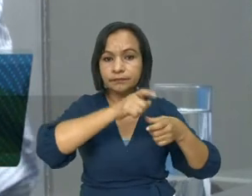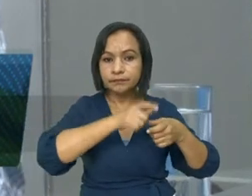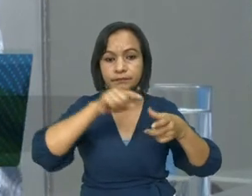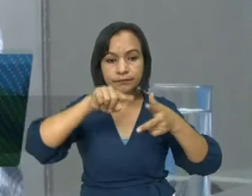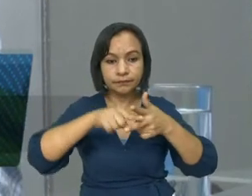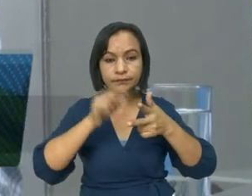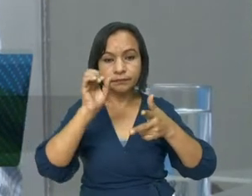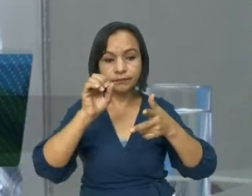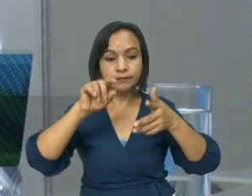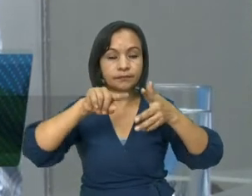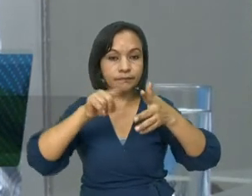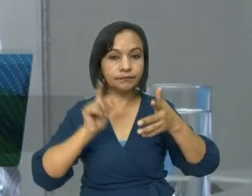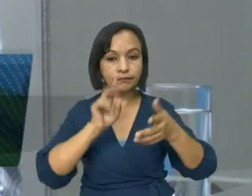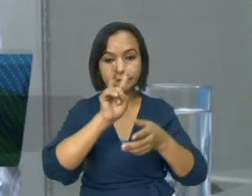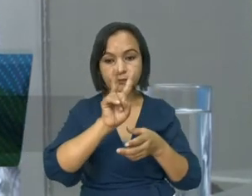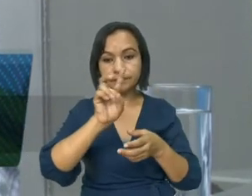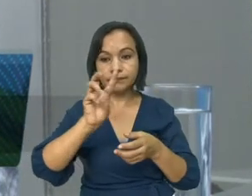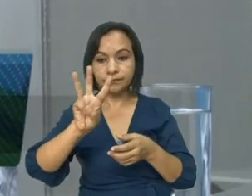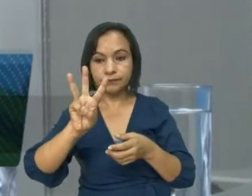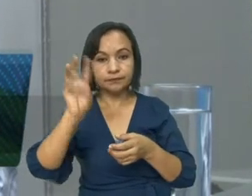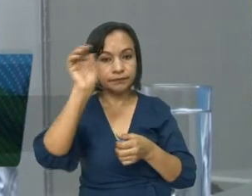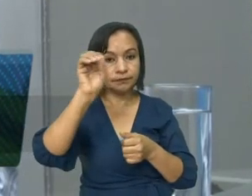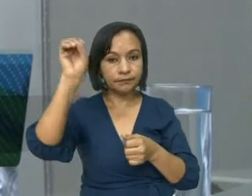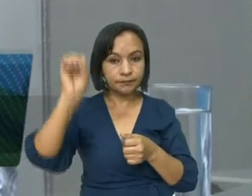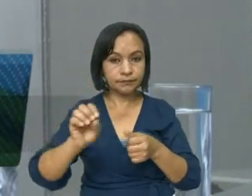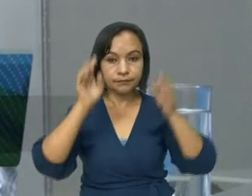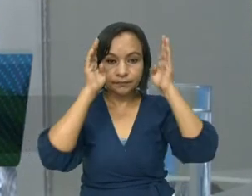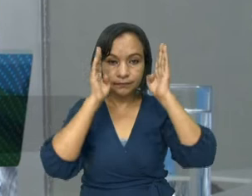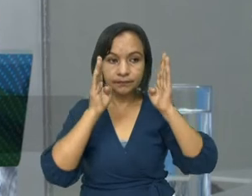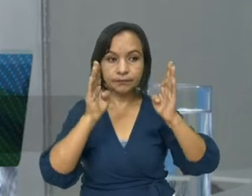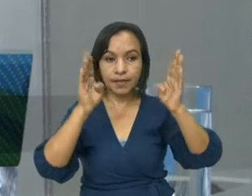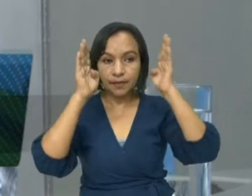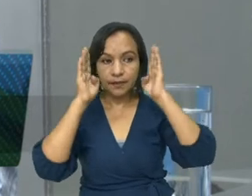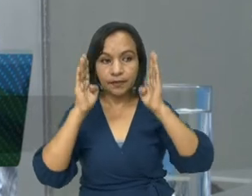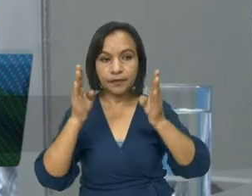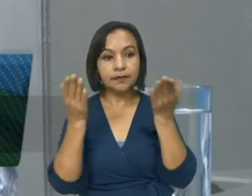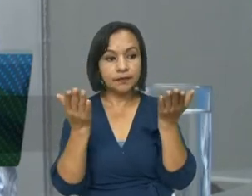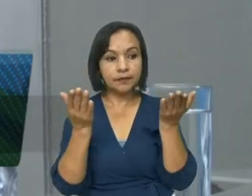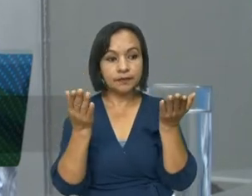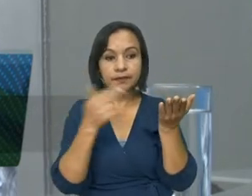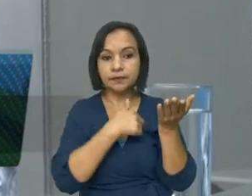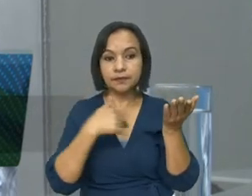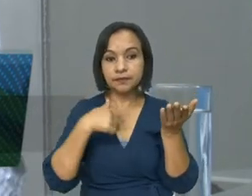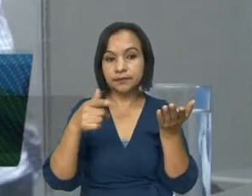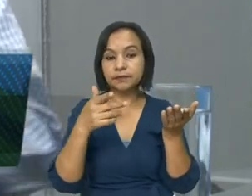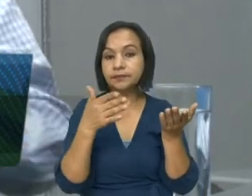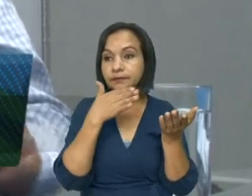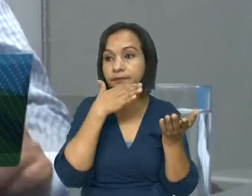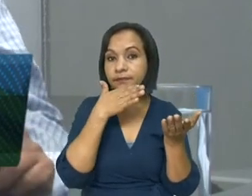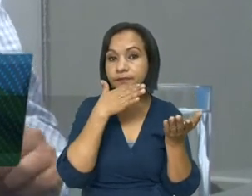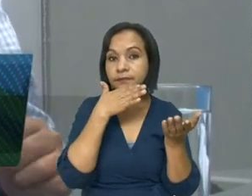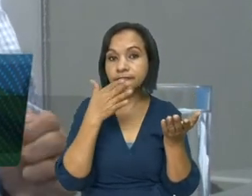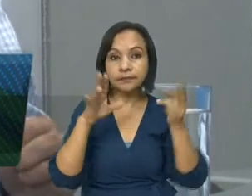ahora nosotros tenemos el 23% de cobertura, y ahí la situación es bastante complicada